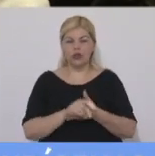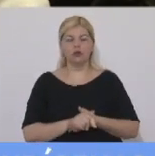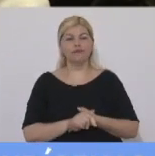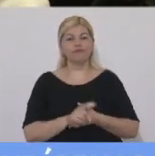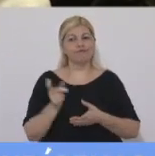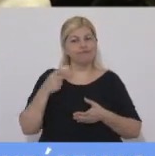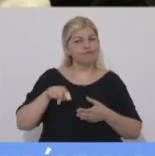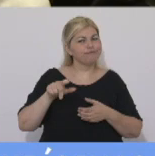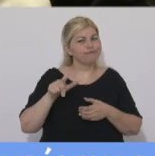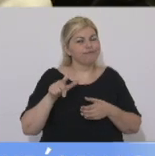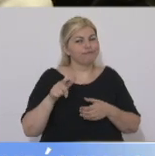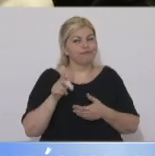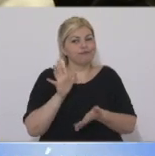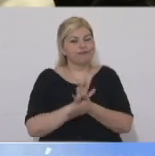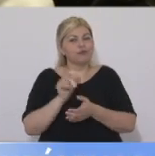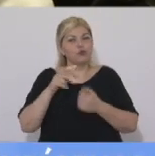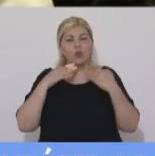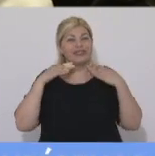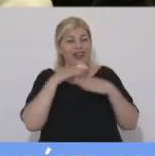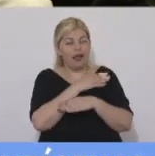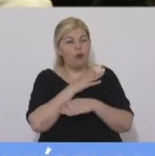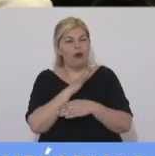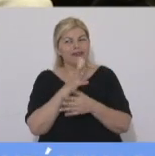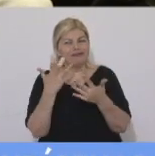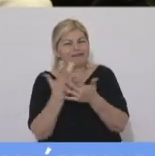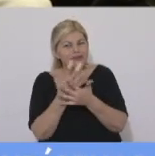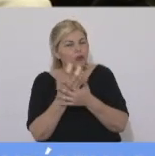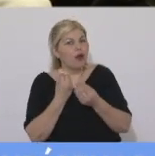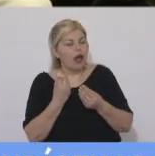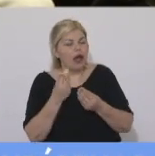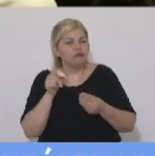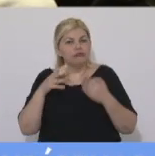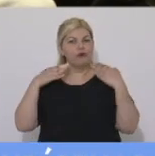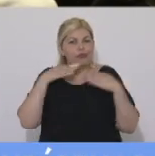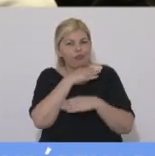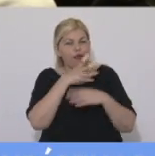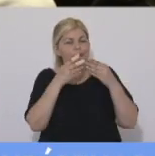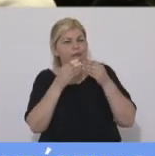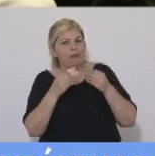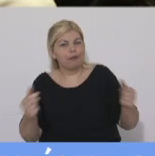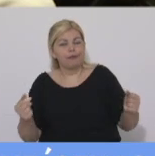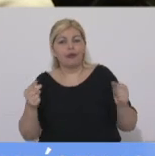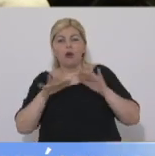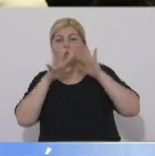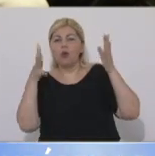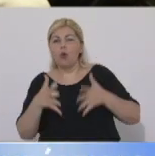Sufren la desaparición de sus lenguas, el ataque a sus sitios sagrados